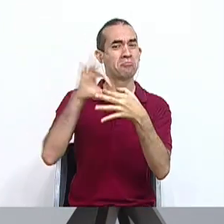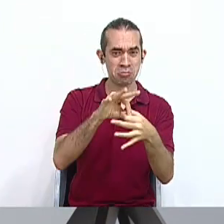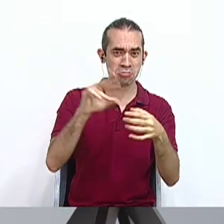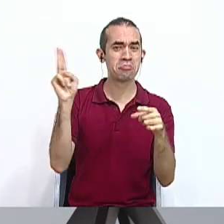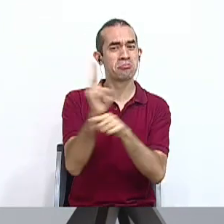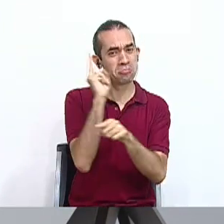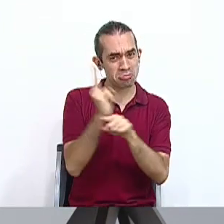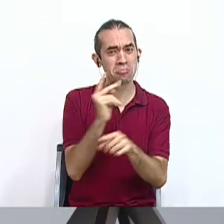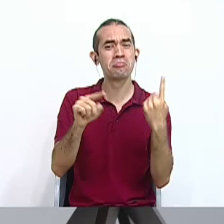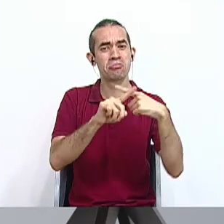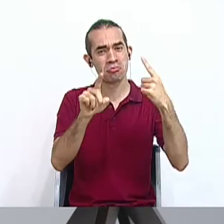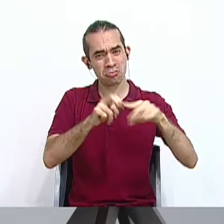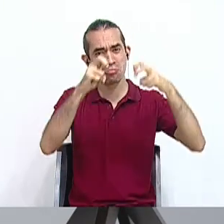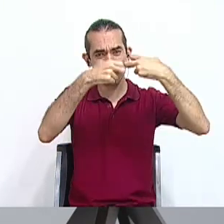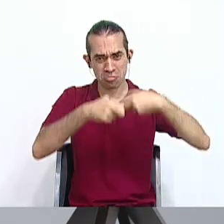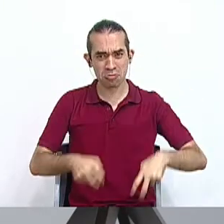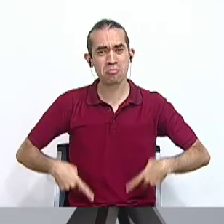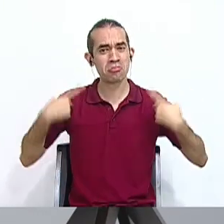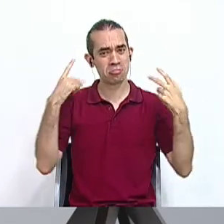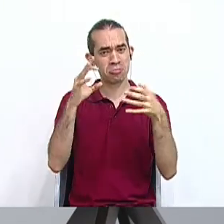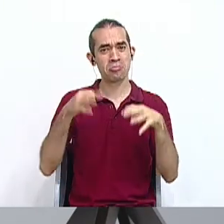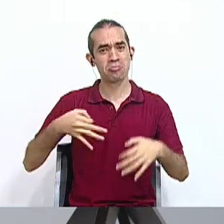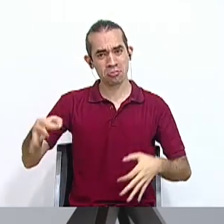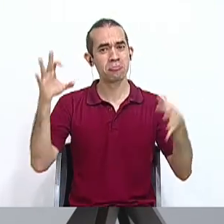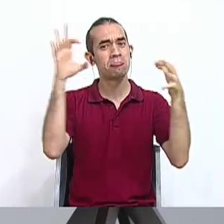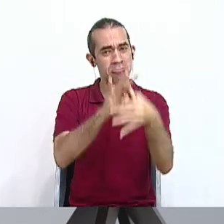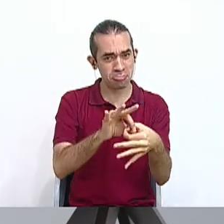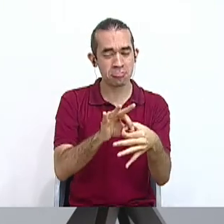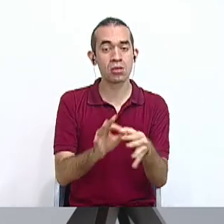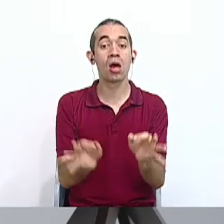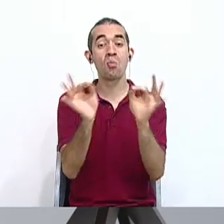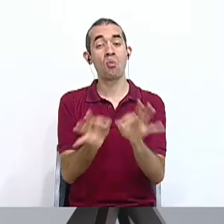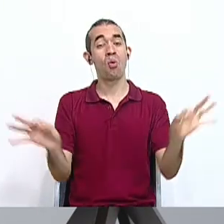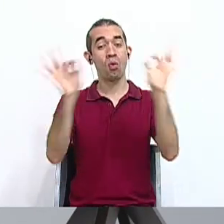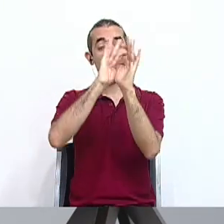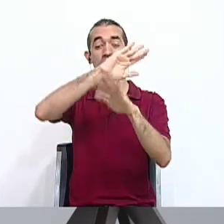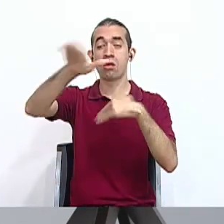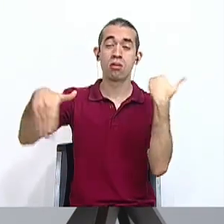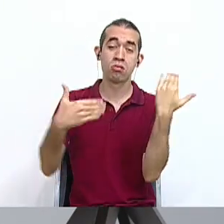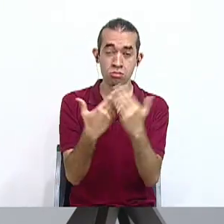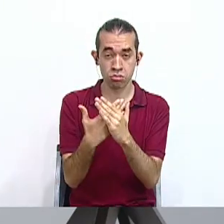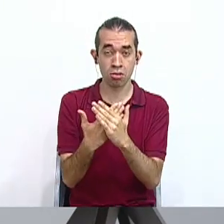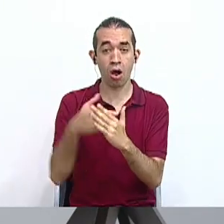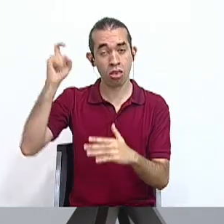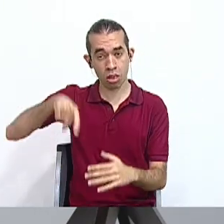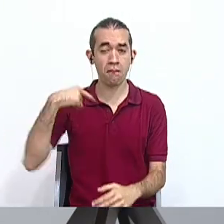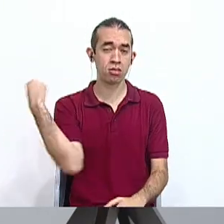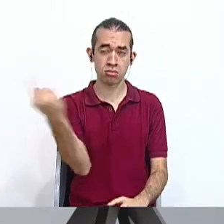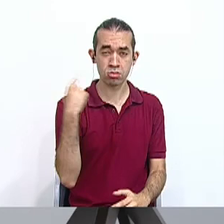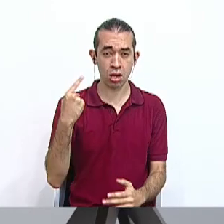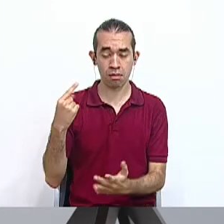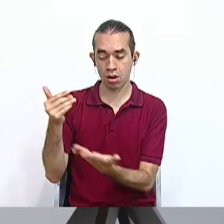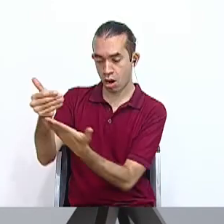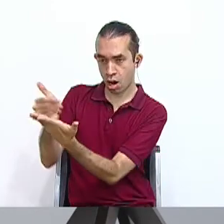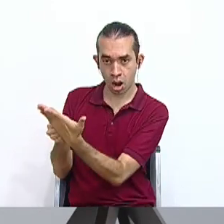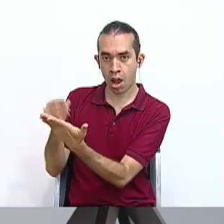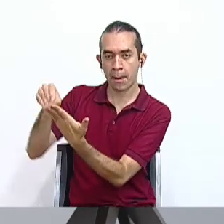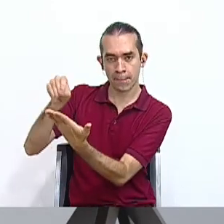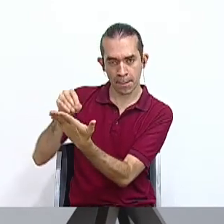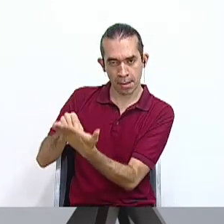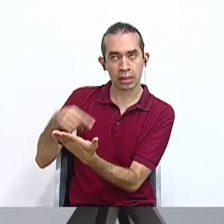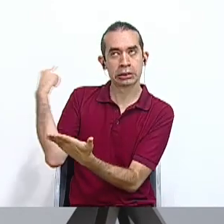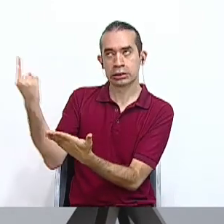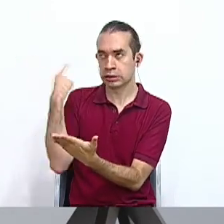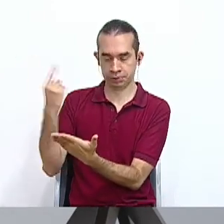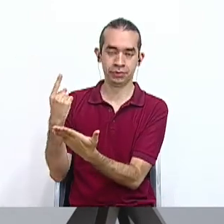en diversos problemas de la vida cotidiana. Es importante para todos nosotros que tengamos siempre a mano nuestros apuntes